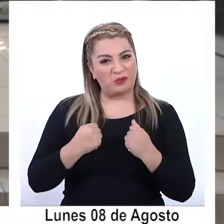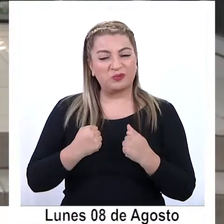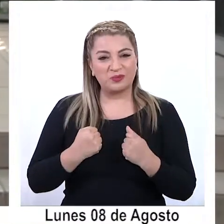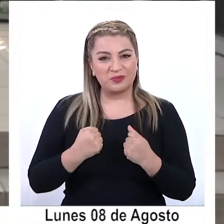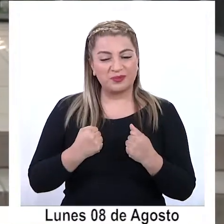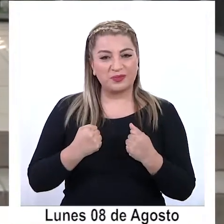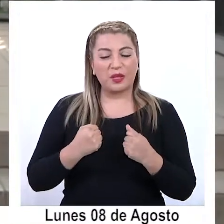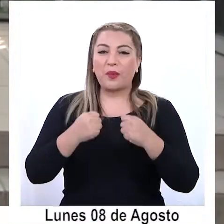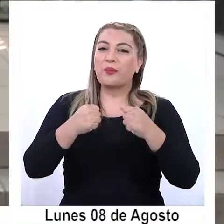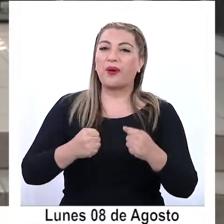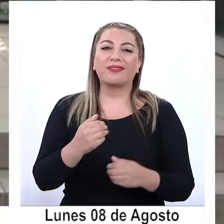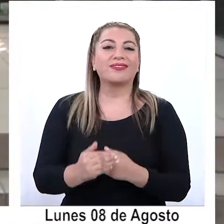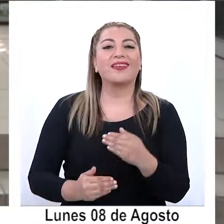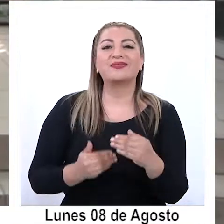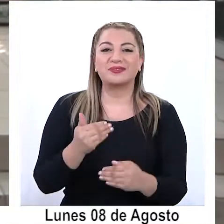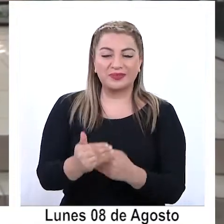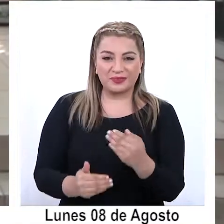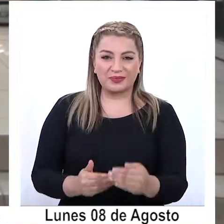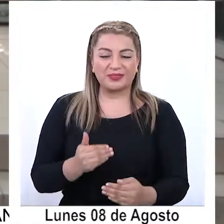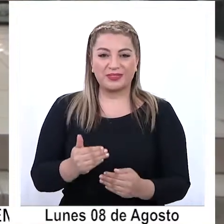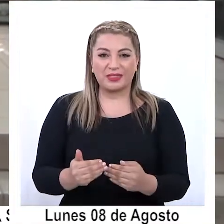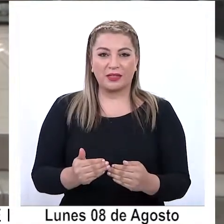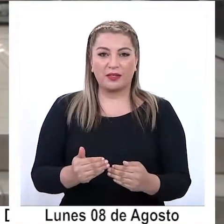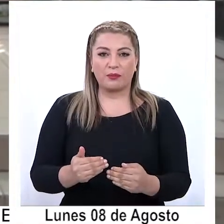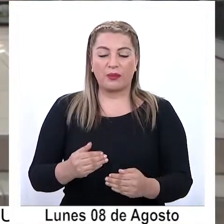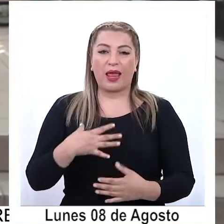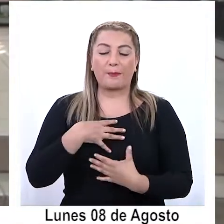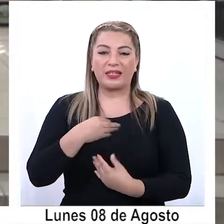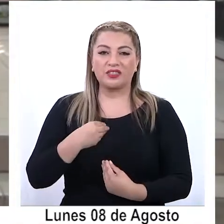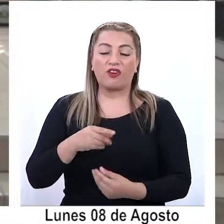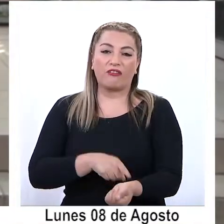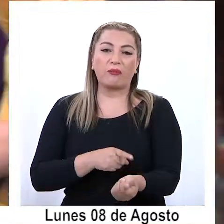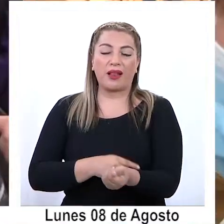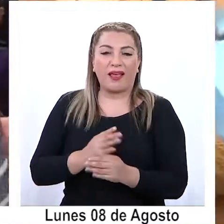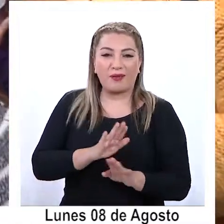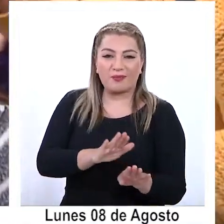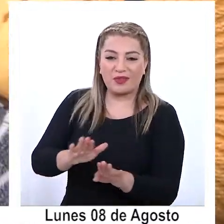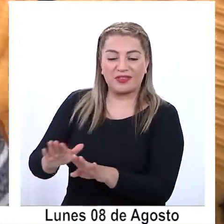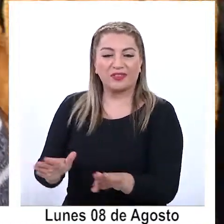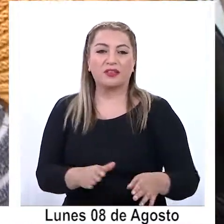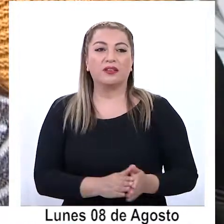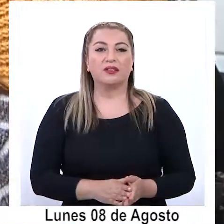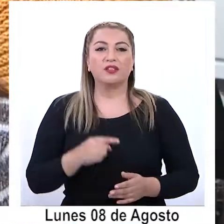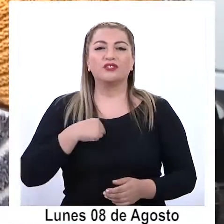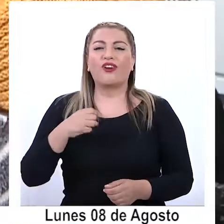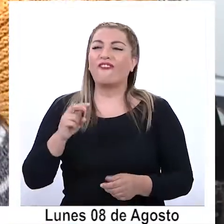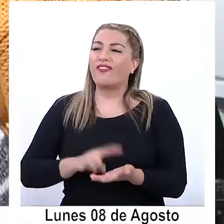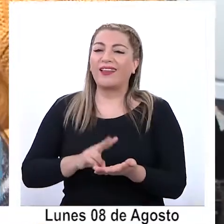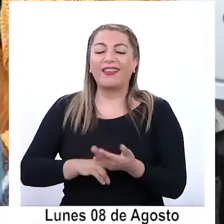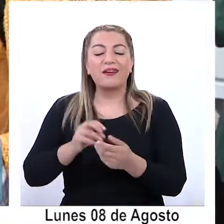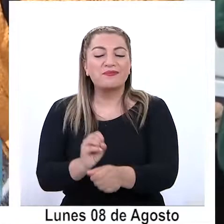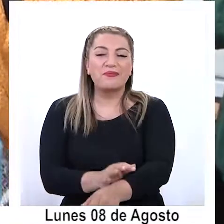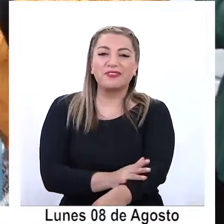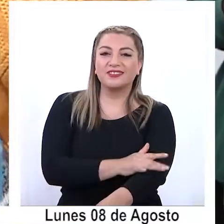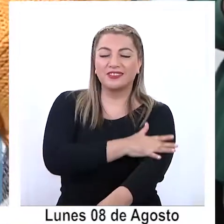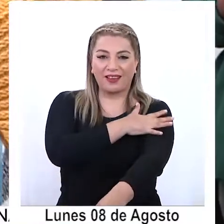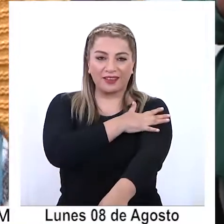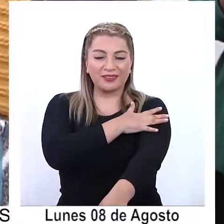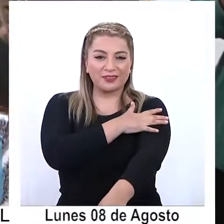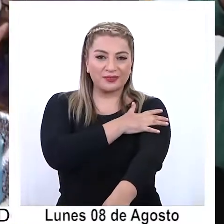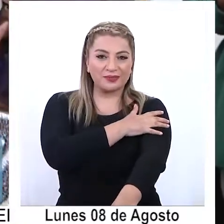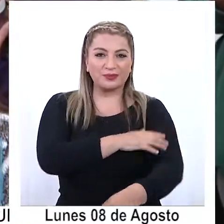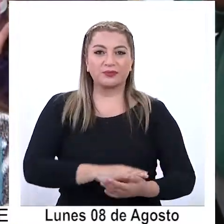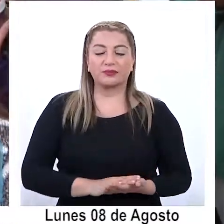de poder seguir adelante por el bien de mis hijos y de mi familia. Igual estoy súper emocionada, porque